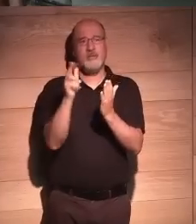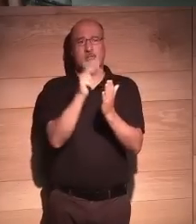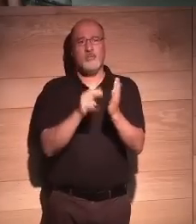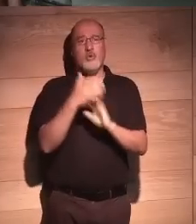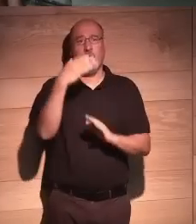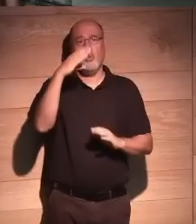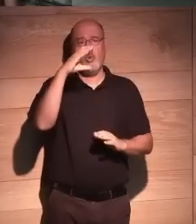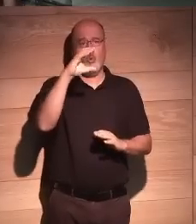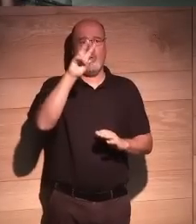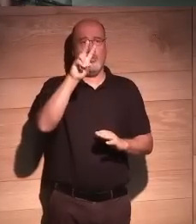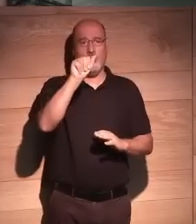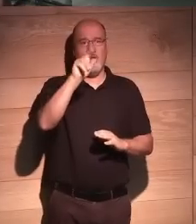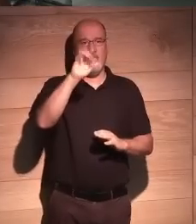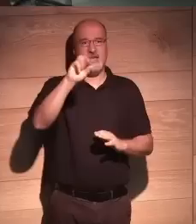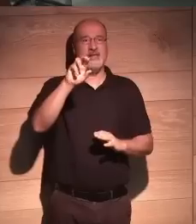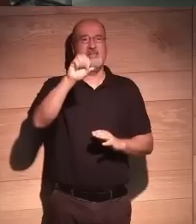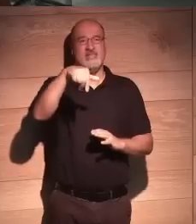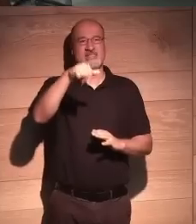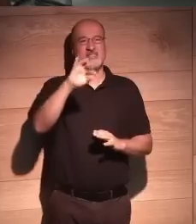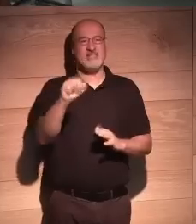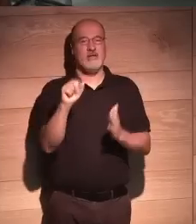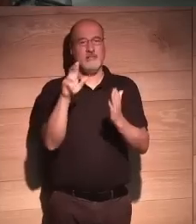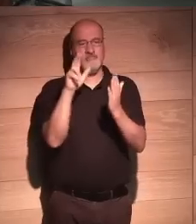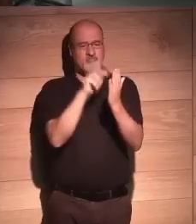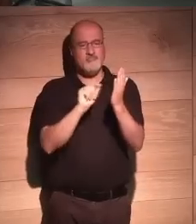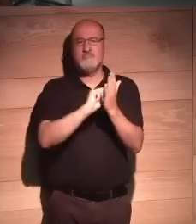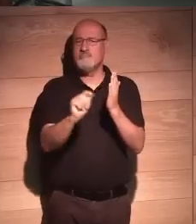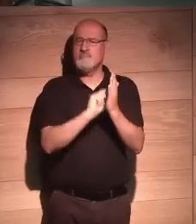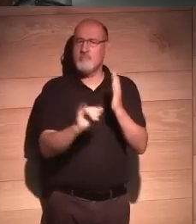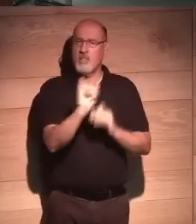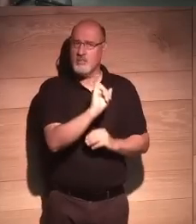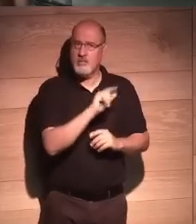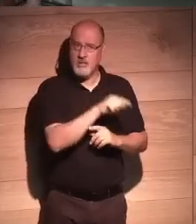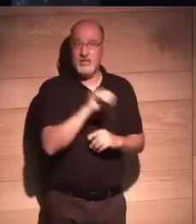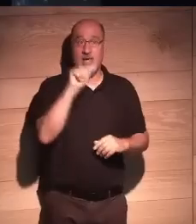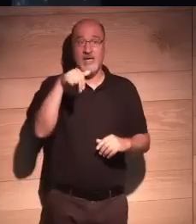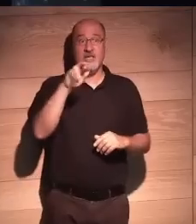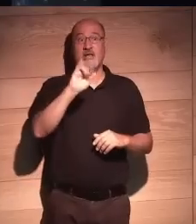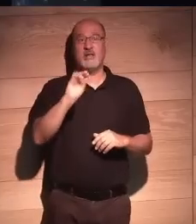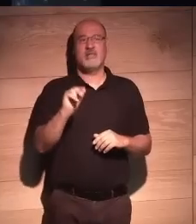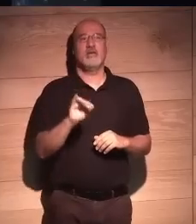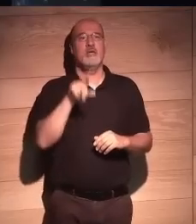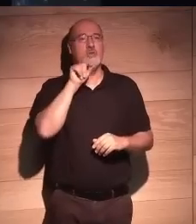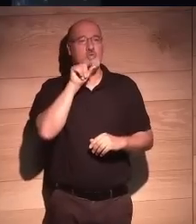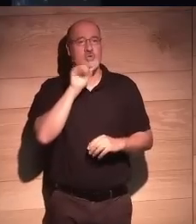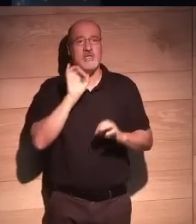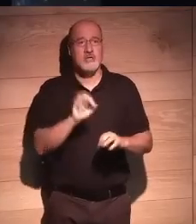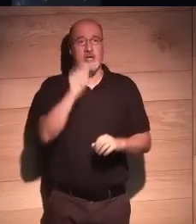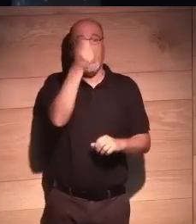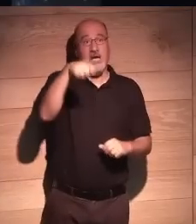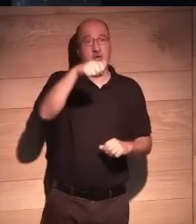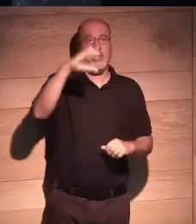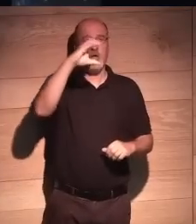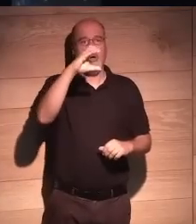pide la compañera, me dice, Enrique, sí, o sea, Enrique está aquí, lo hemos... Enrique, que en Twitter Enrique, ¿qué es tal nos has hecho? A ver,